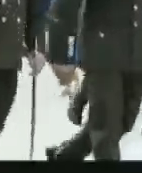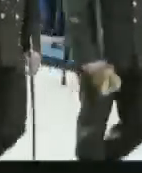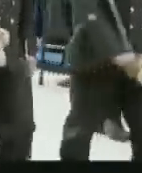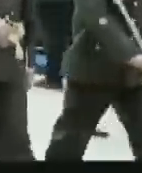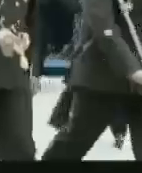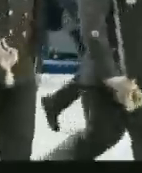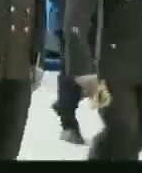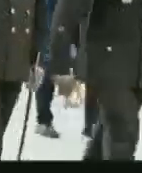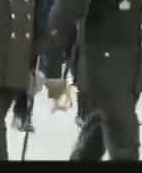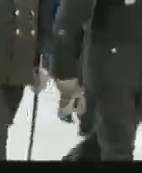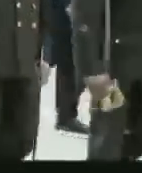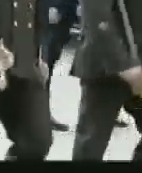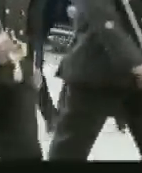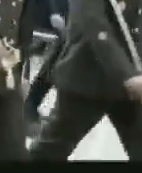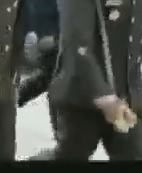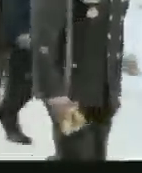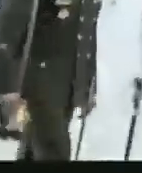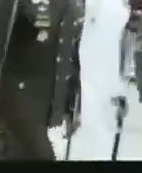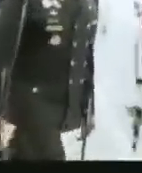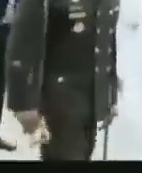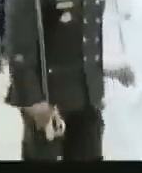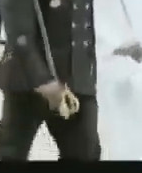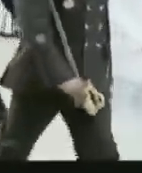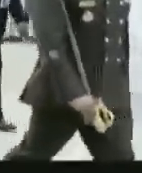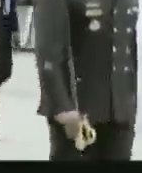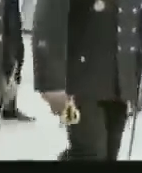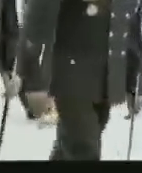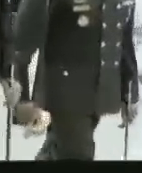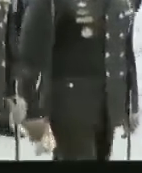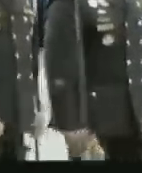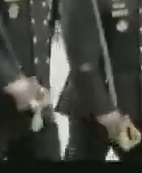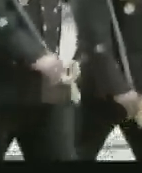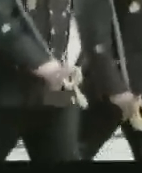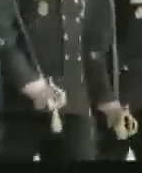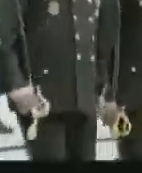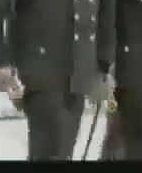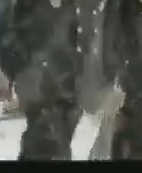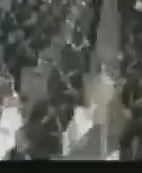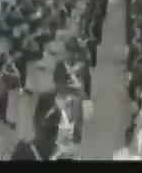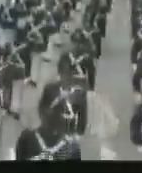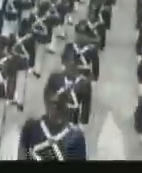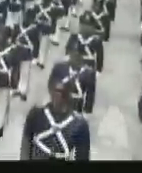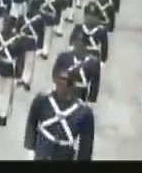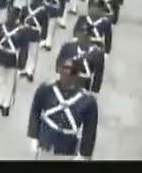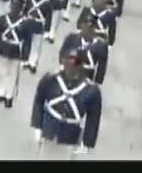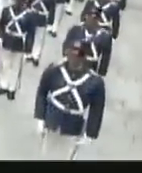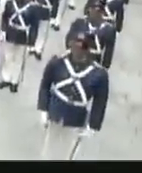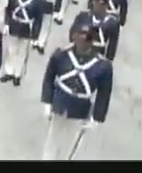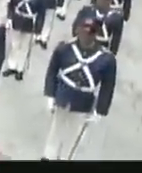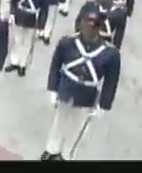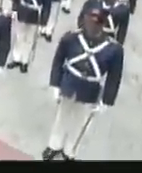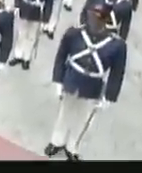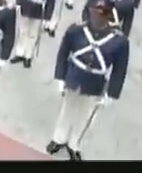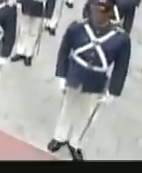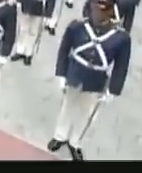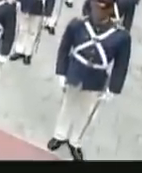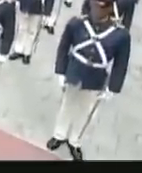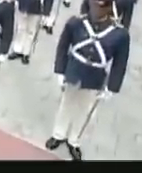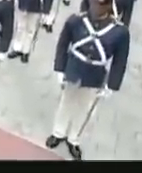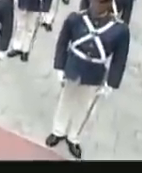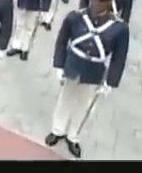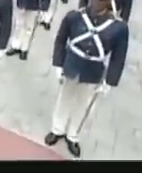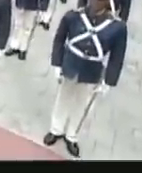Estado venezolano y comandante en jefe de la Fuerza Armada Nacional Bolivariana. Tienen ellos una gran responsabilidad de ser la